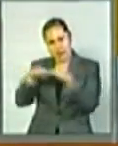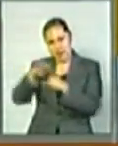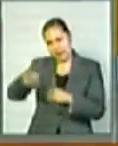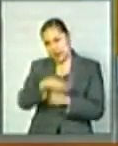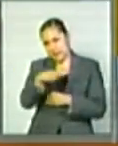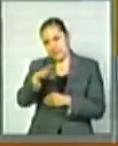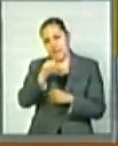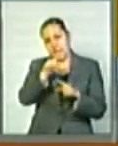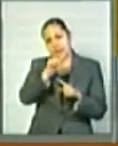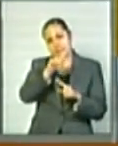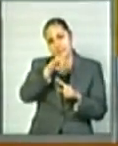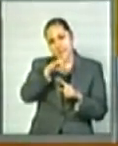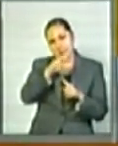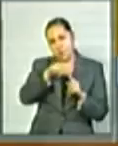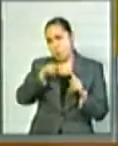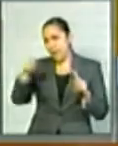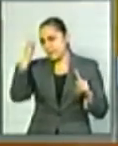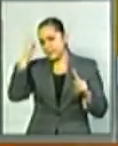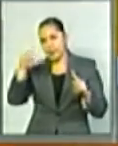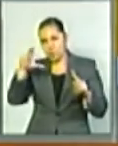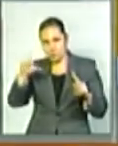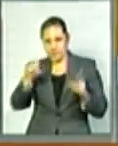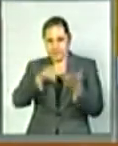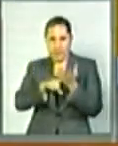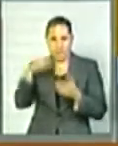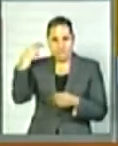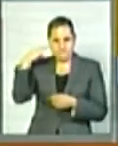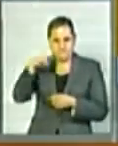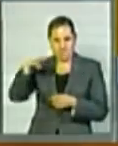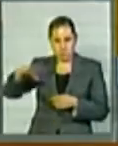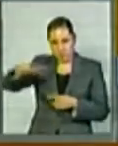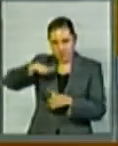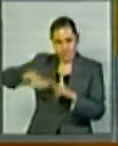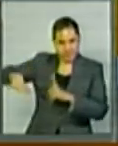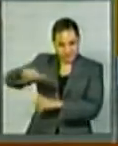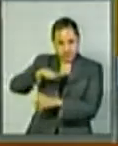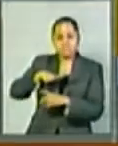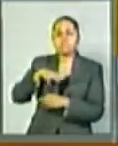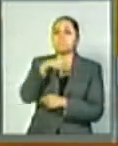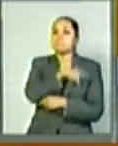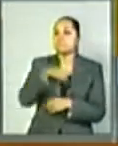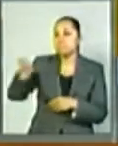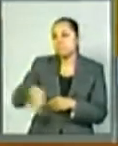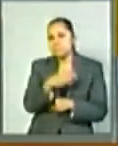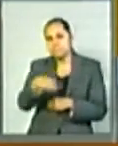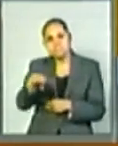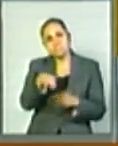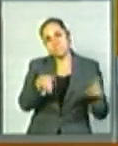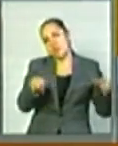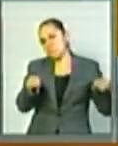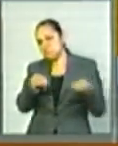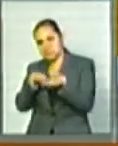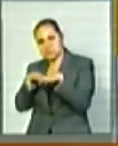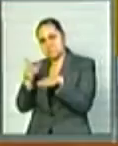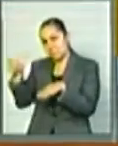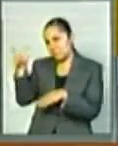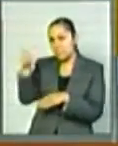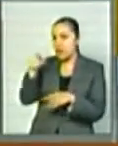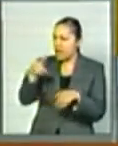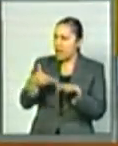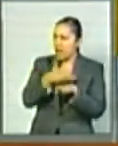Altamirano a San Lucas, en el estado de Michoacán. De acuerdo con los reportes policíacos, el alcalde ya